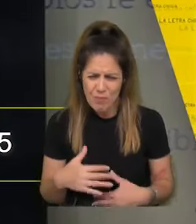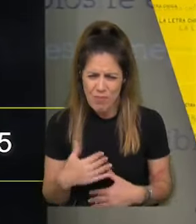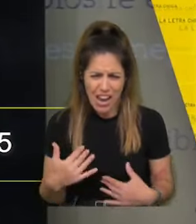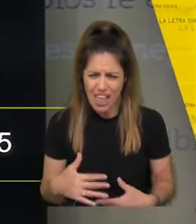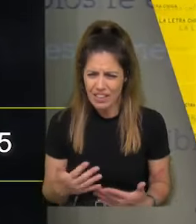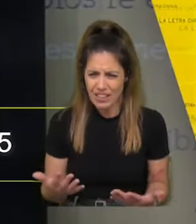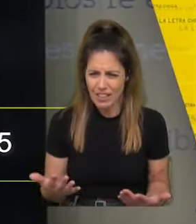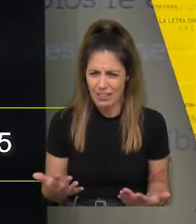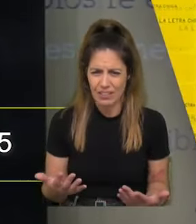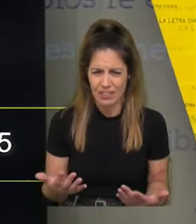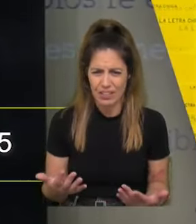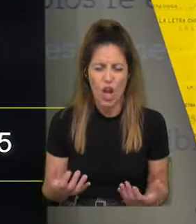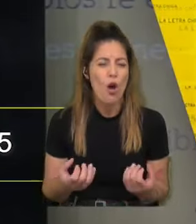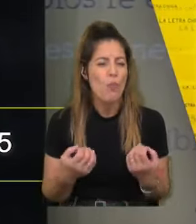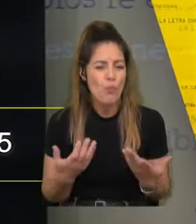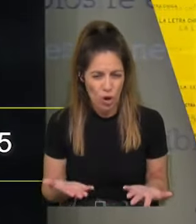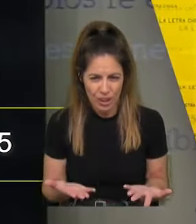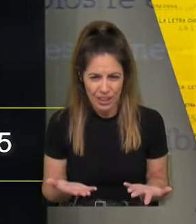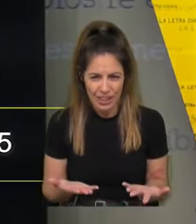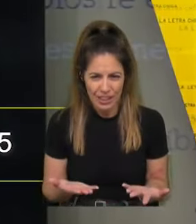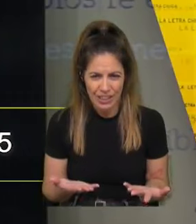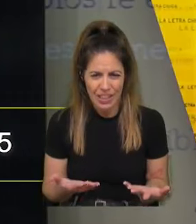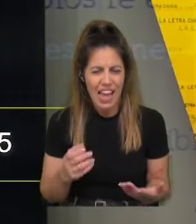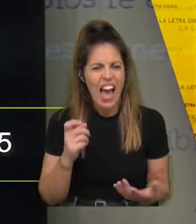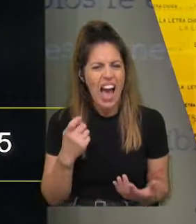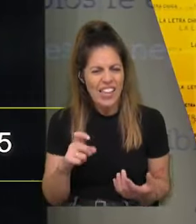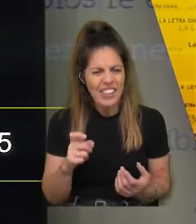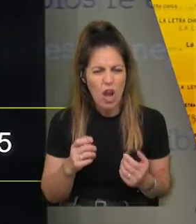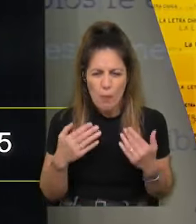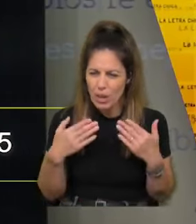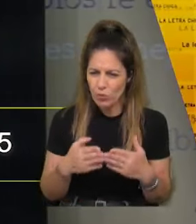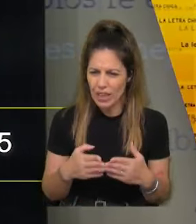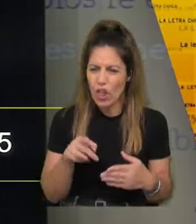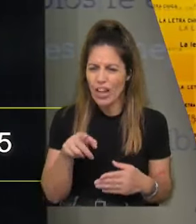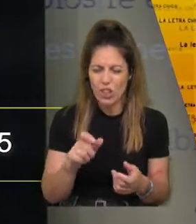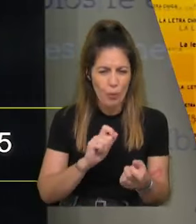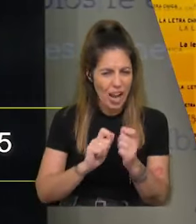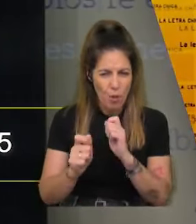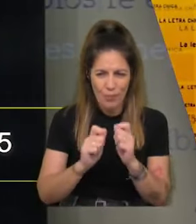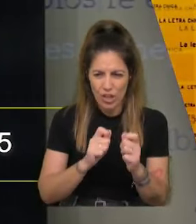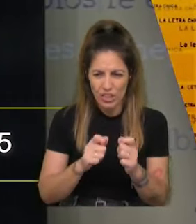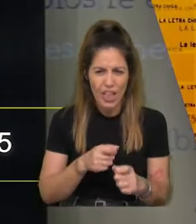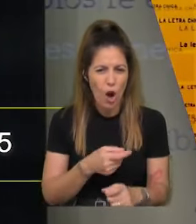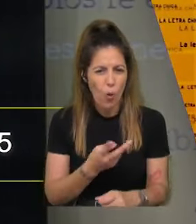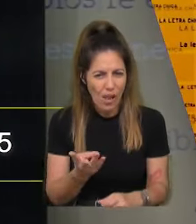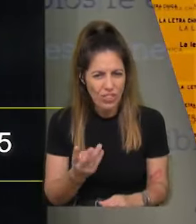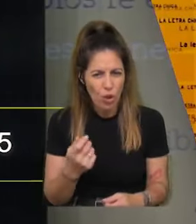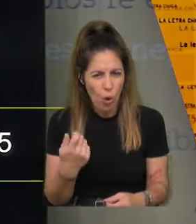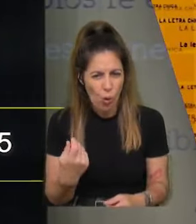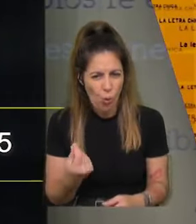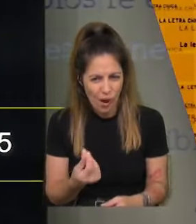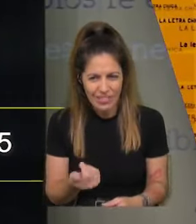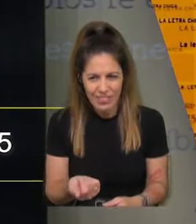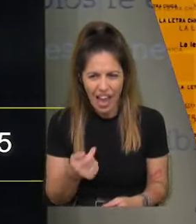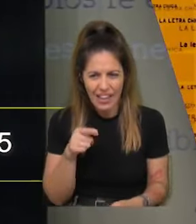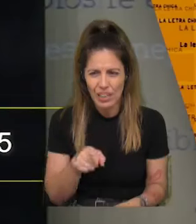disparate porque a ver alguien le ha preguntado y esto es para los periodistas Cuánto cuesta